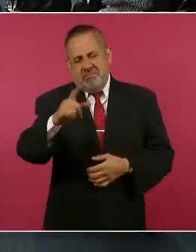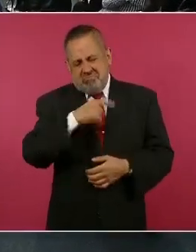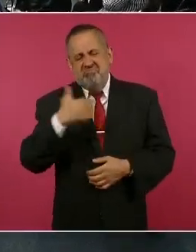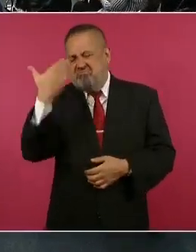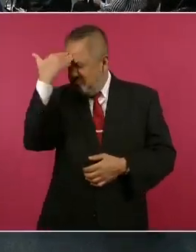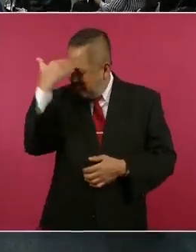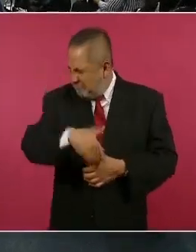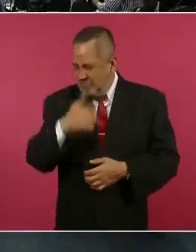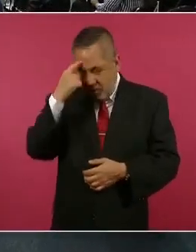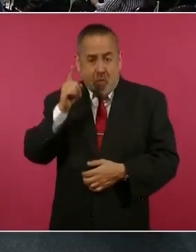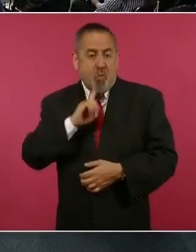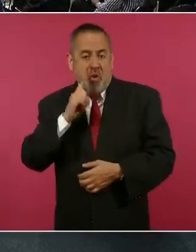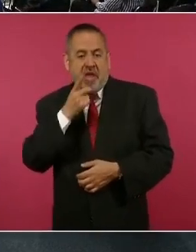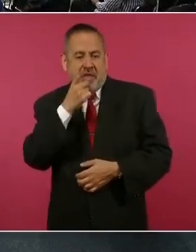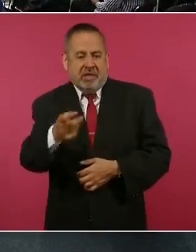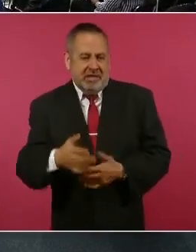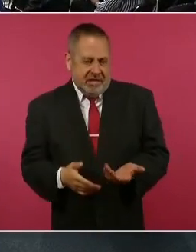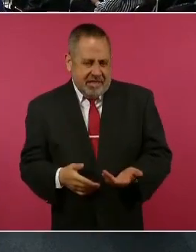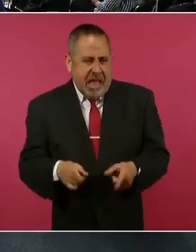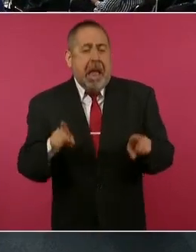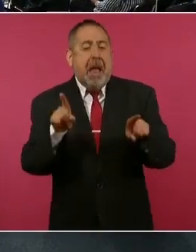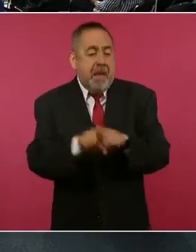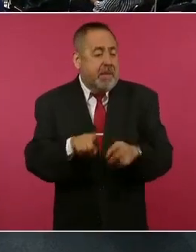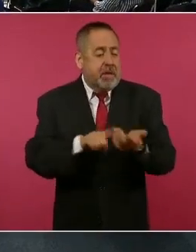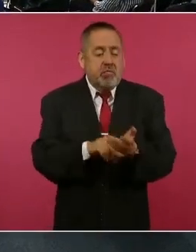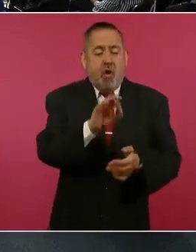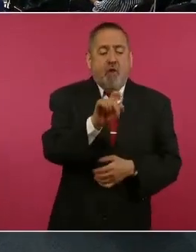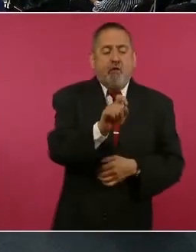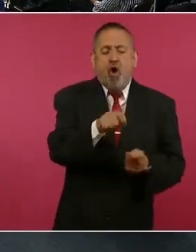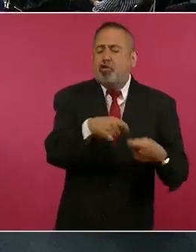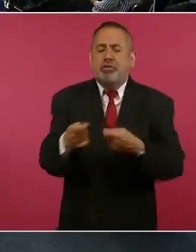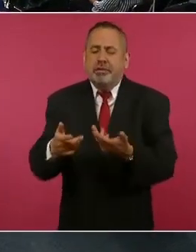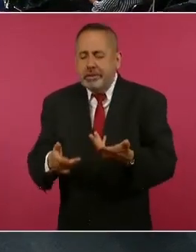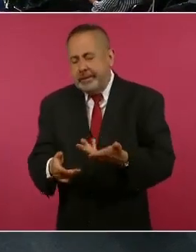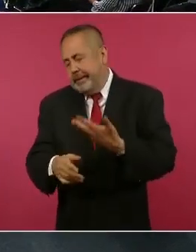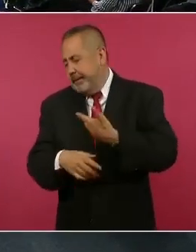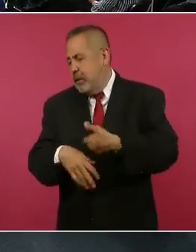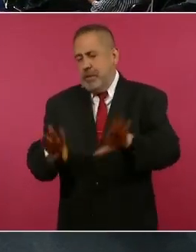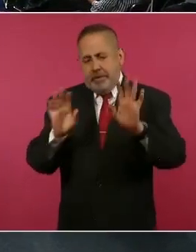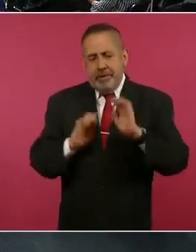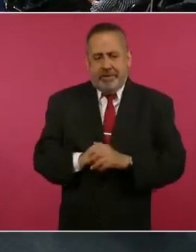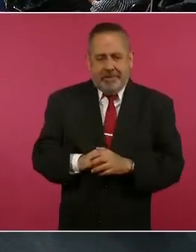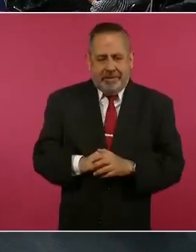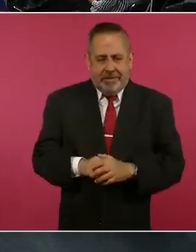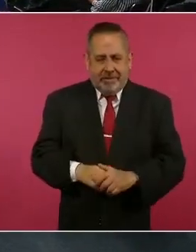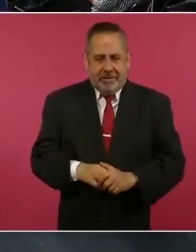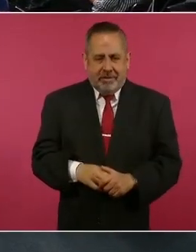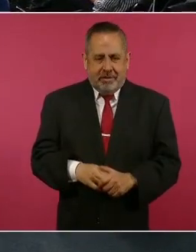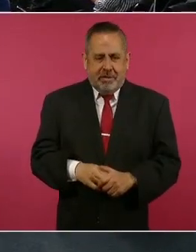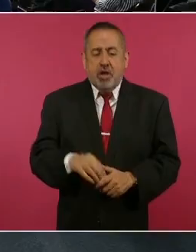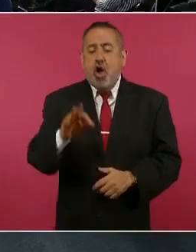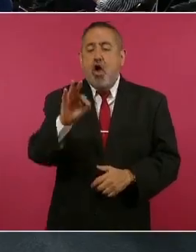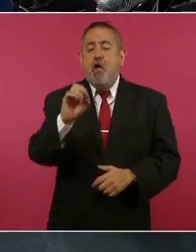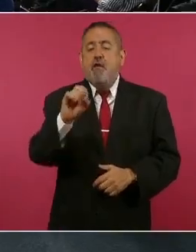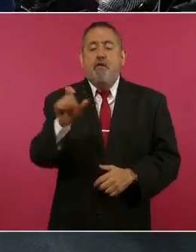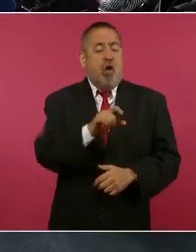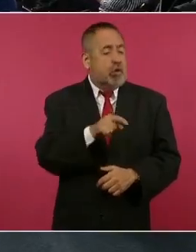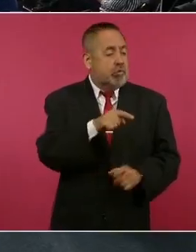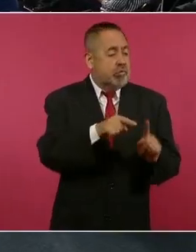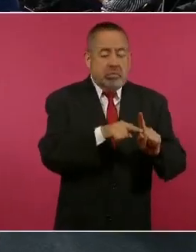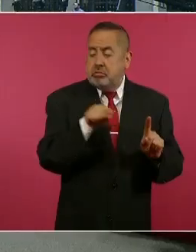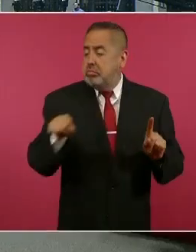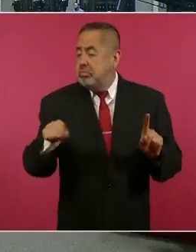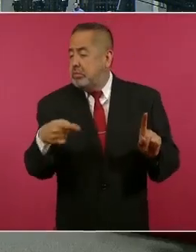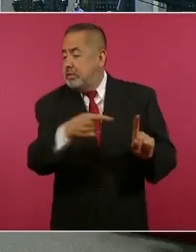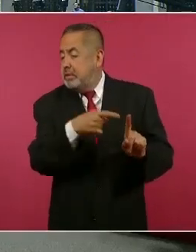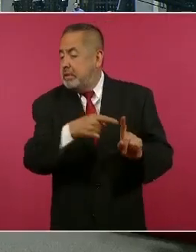que venía del CICE, porque pues hasta Fox le heredó a García Luna, ¿no? Pero bueno, hay que ver. ¿Hasta qué? Hasta Fox le hereda a Felipe